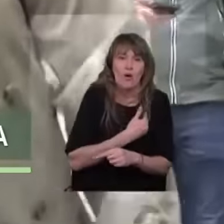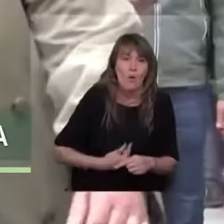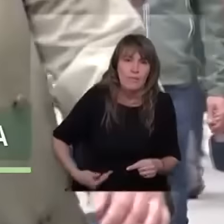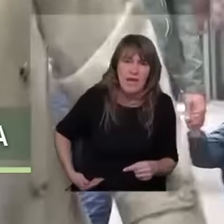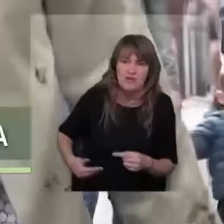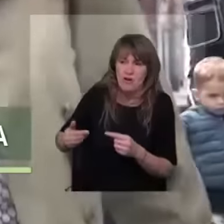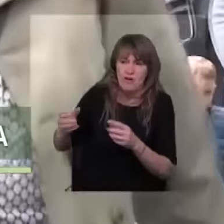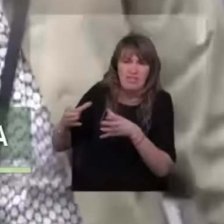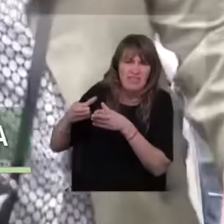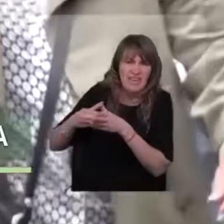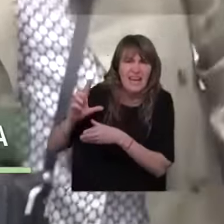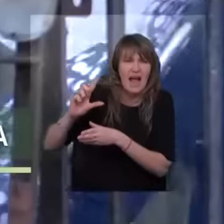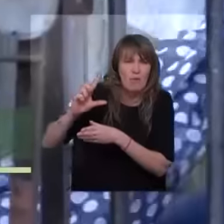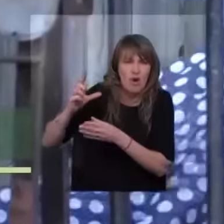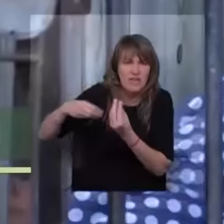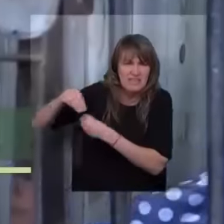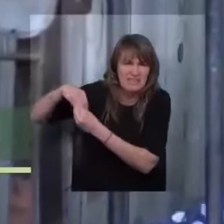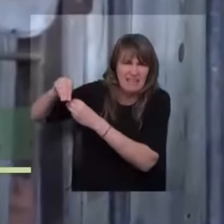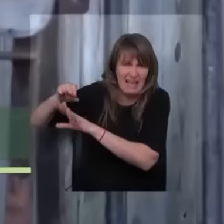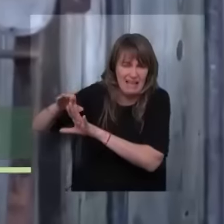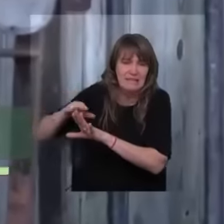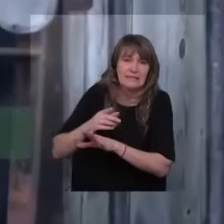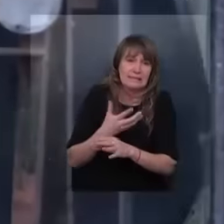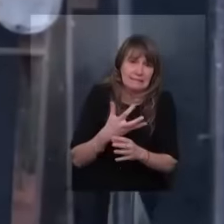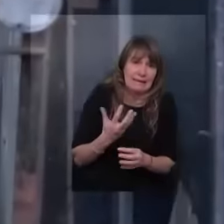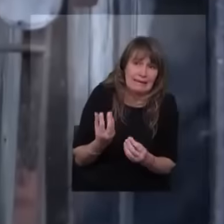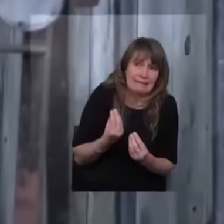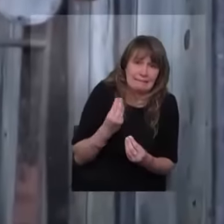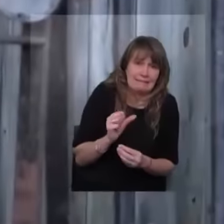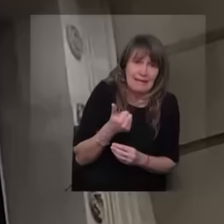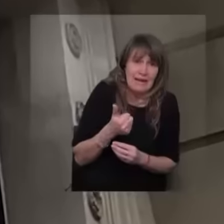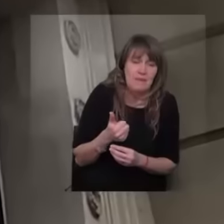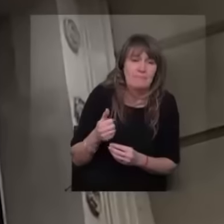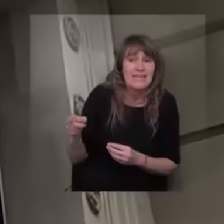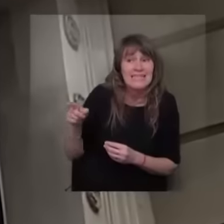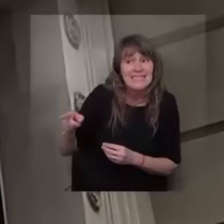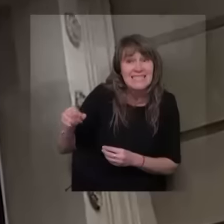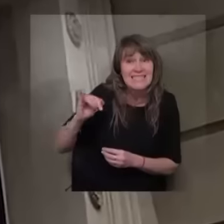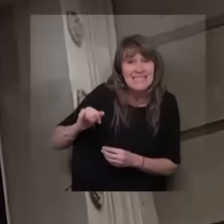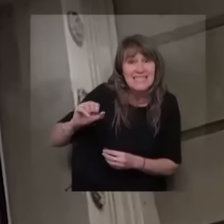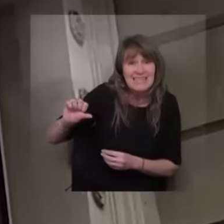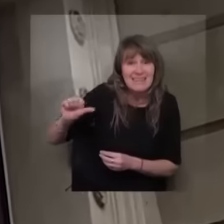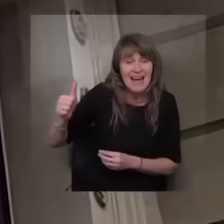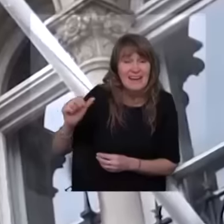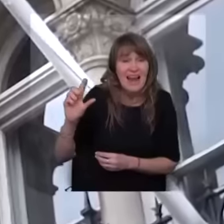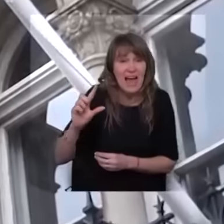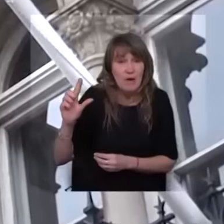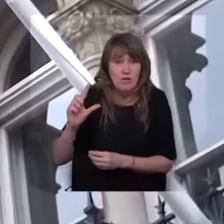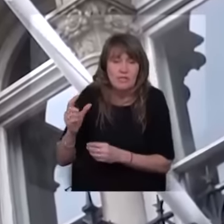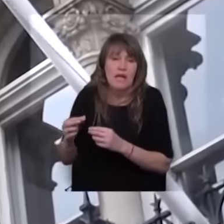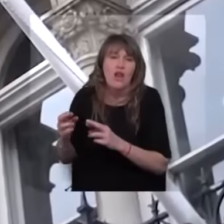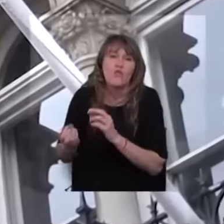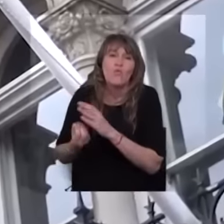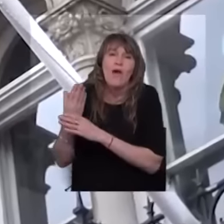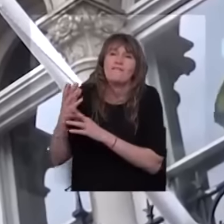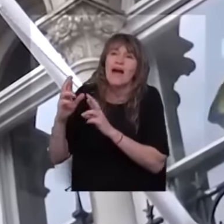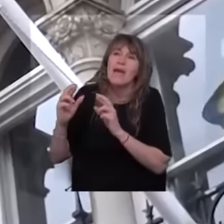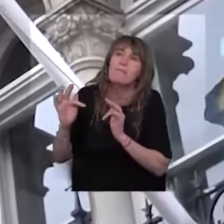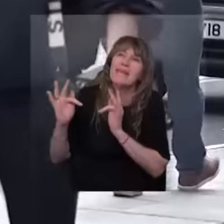Control mientras que kir starmer dijo que una victoria laborista marcaría el comienzo de una nueva era de esperanza y